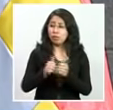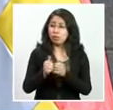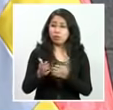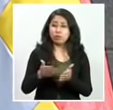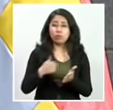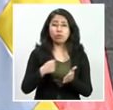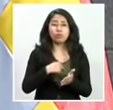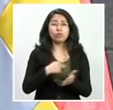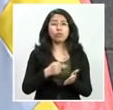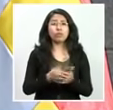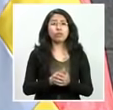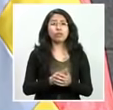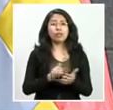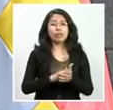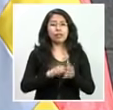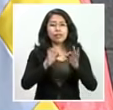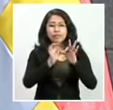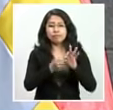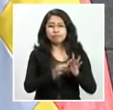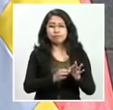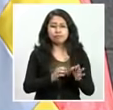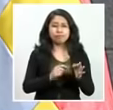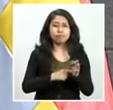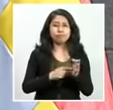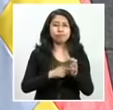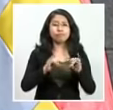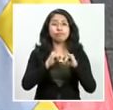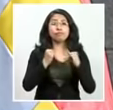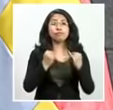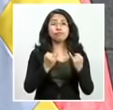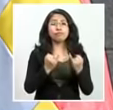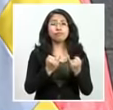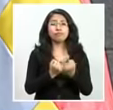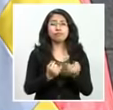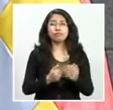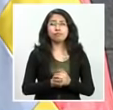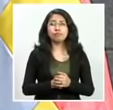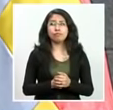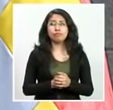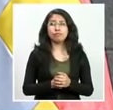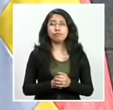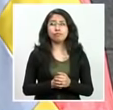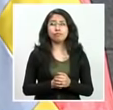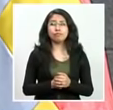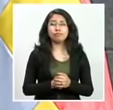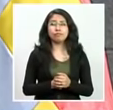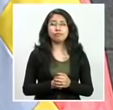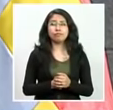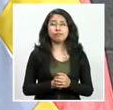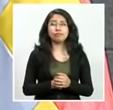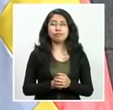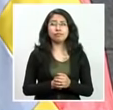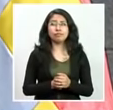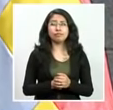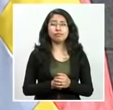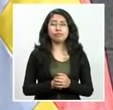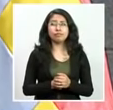que en gran medida ha diseñado esta institución del Procurador General, a don Manuel Morales Dávila.